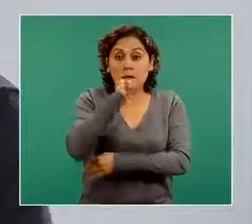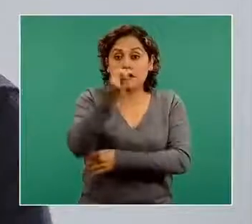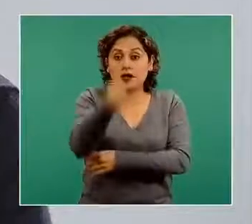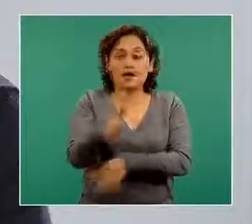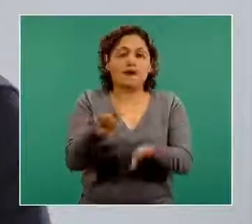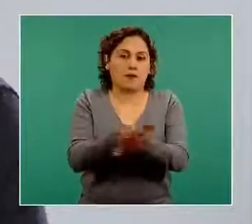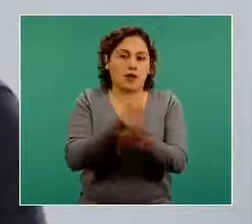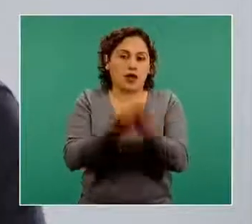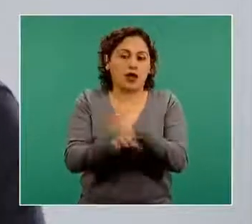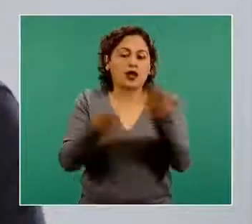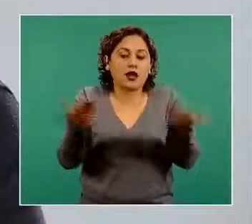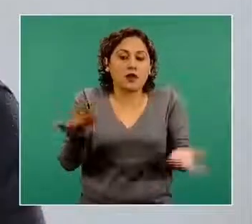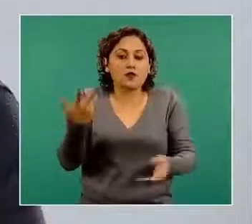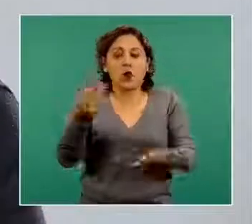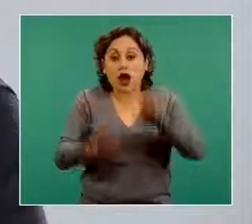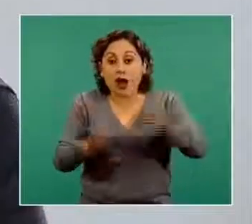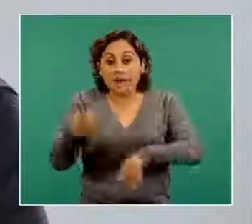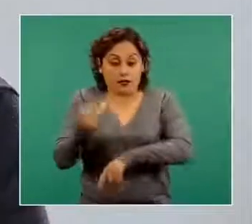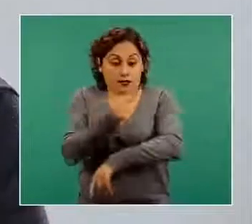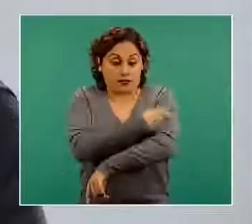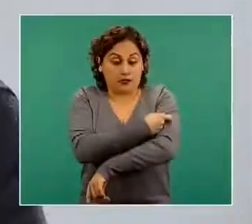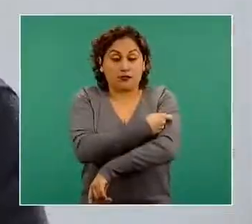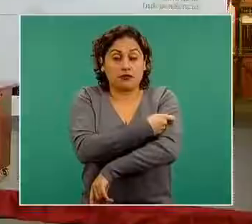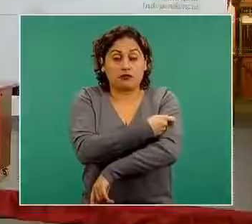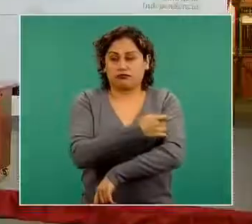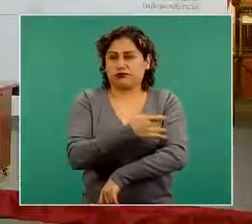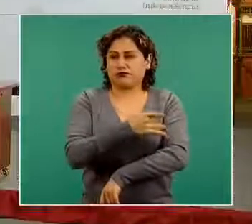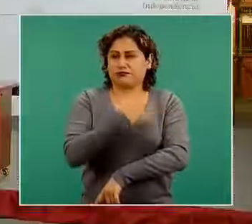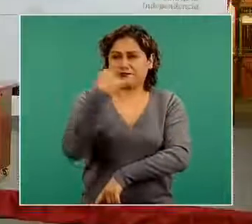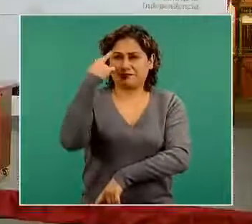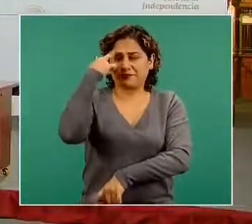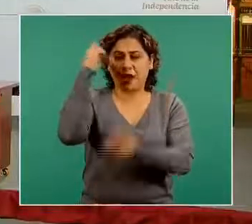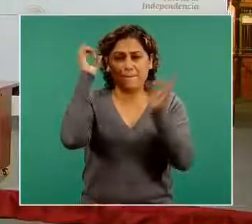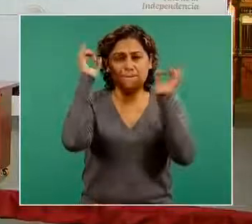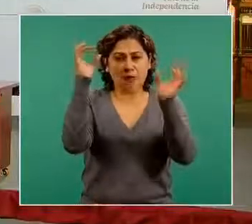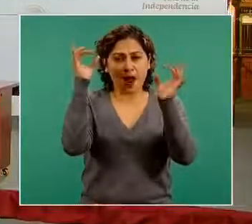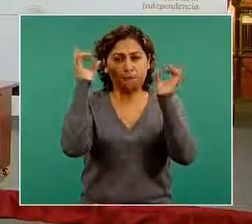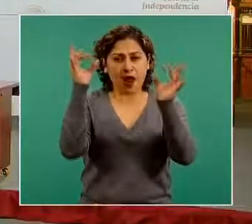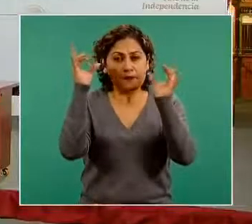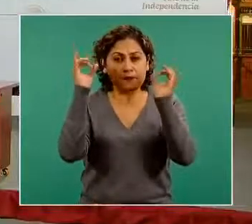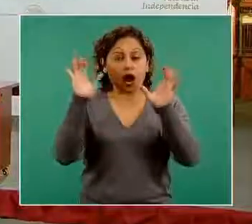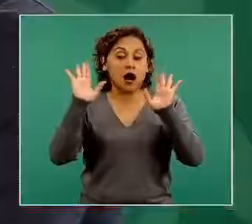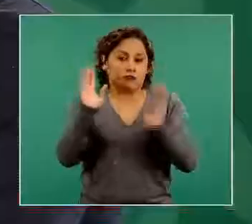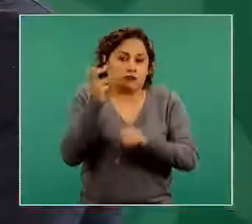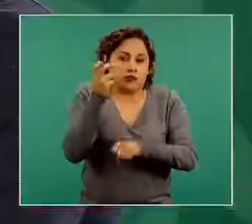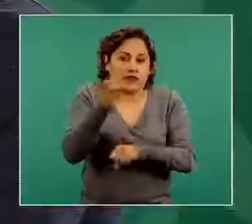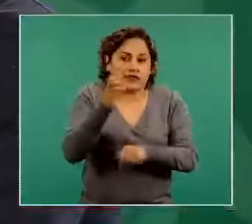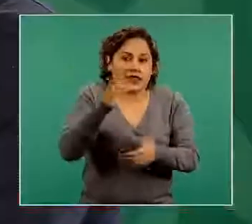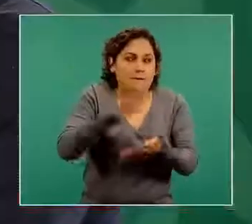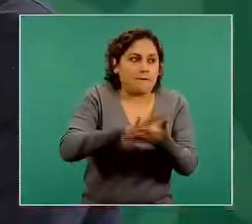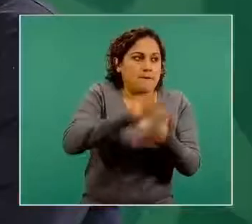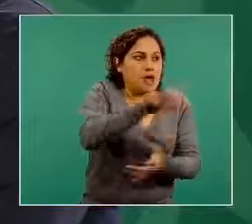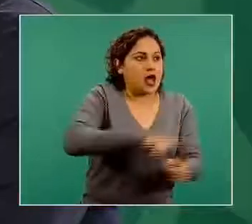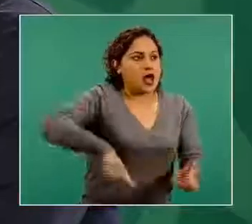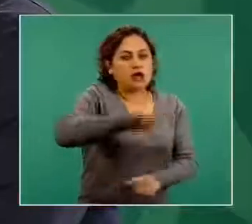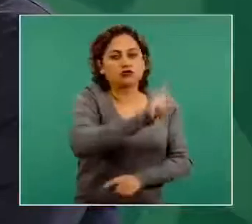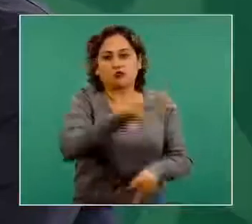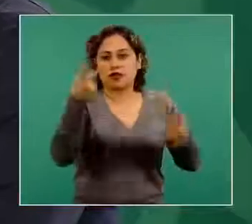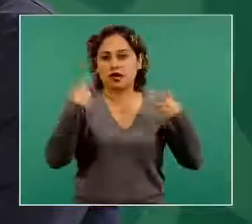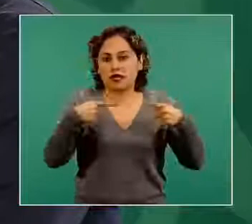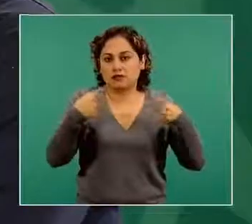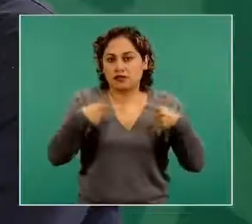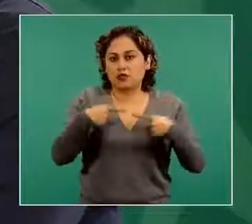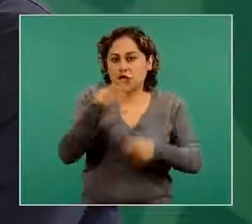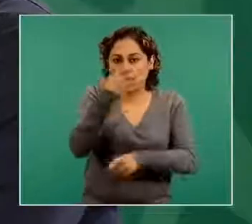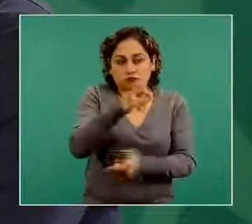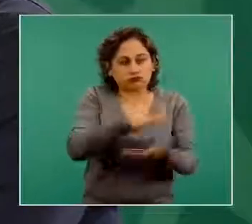de cabeza, que de hecho es el mayor signo o síntoma, dependiendo cómo lo veamos, que se han expresado en los ESAVIs. Basta